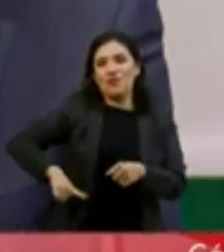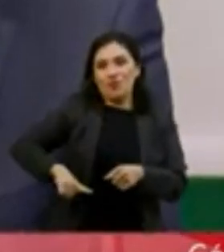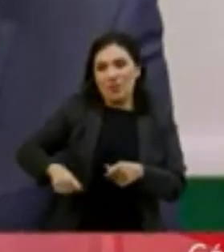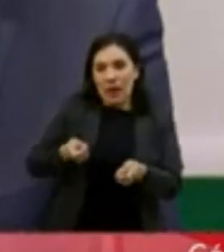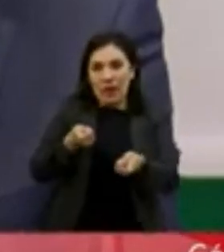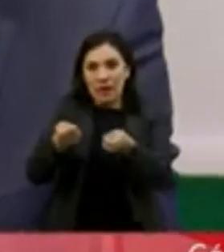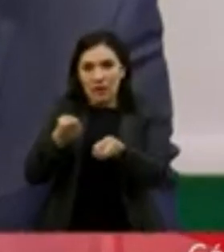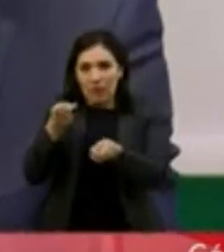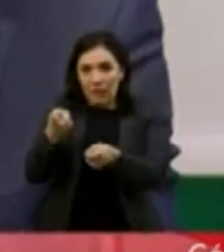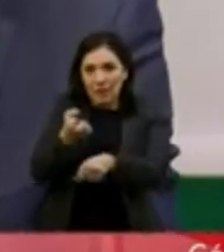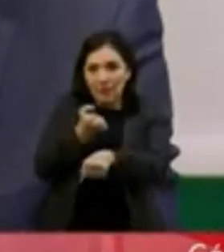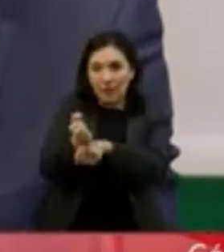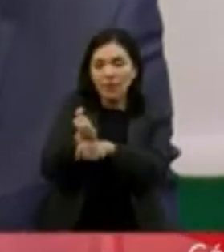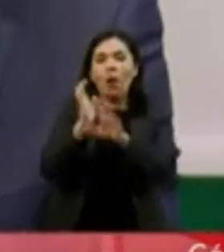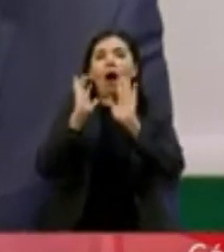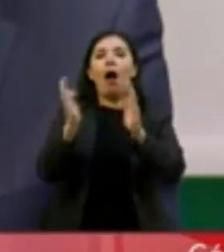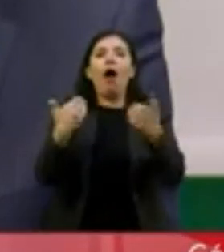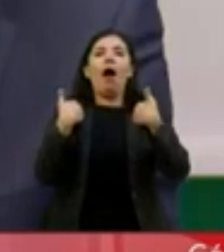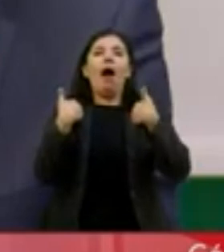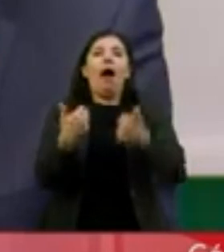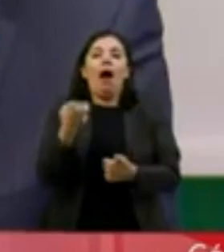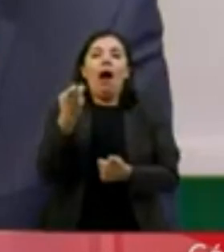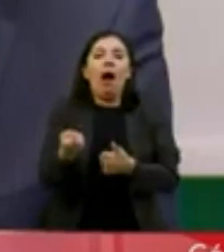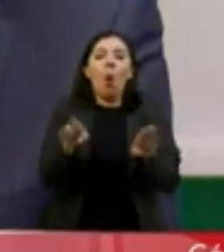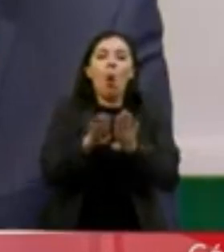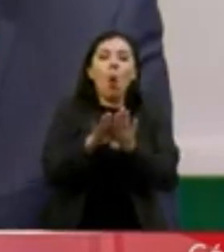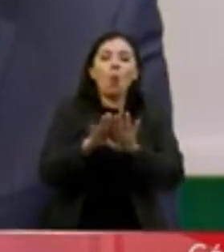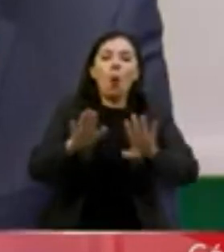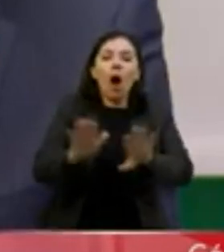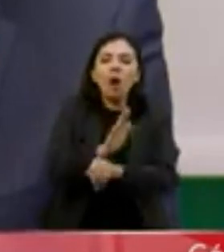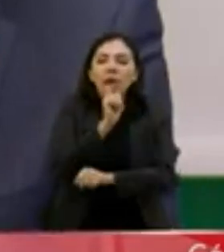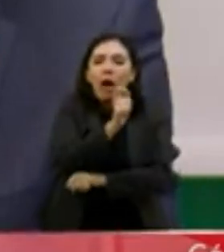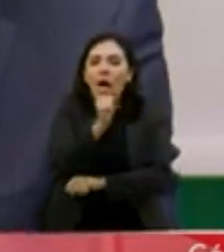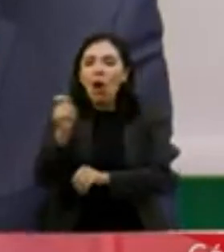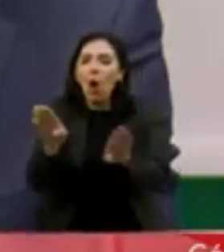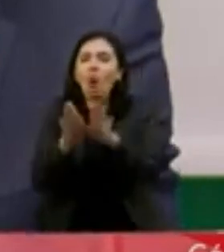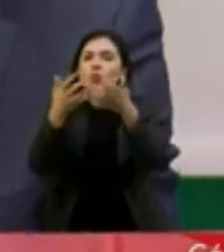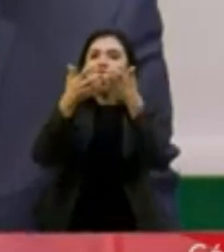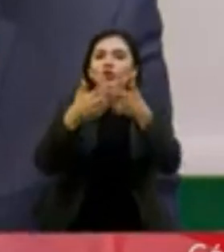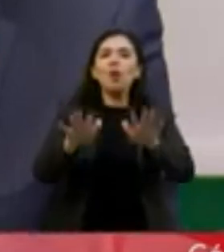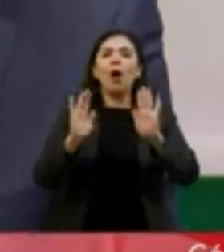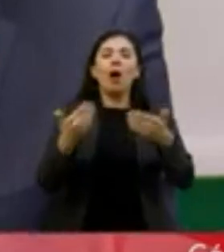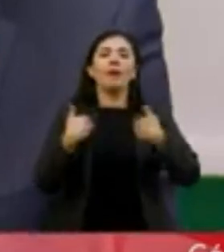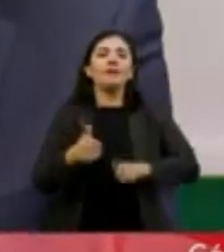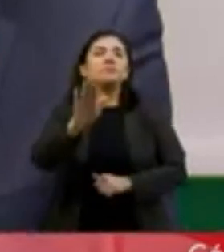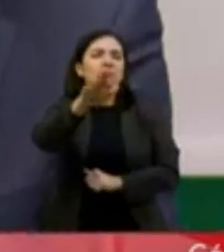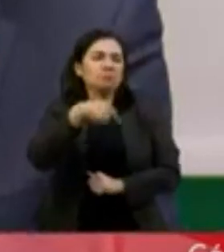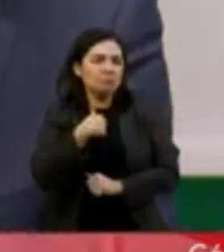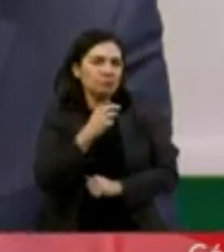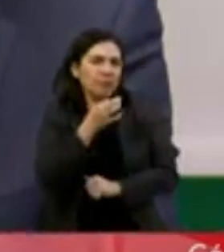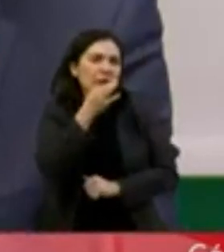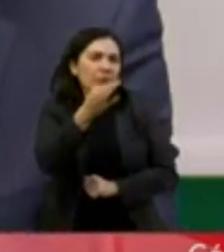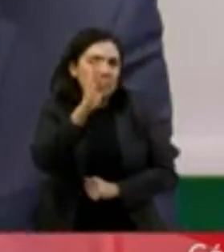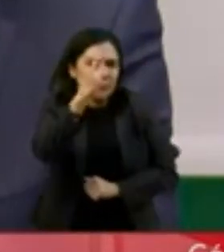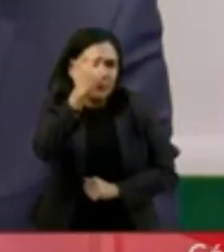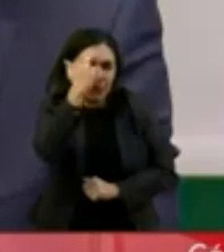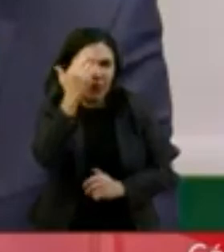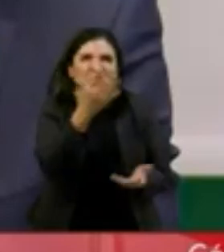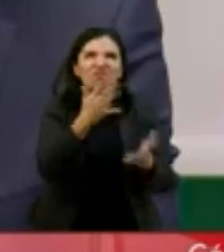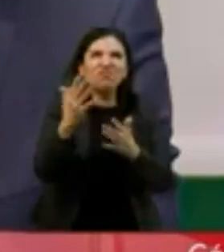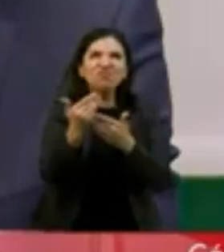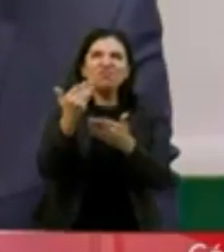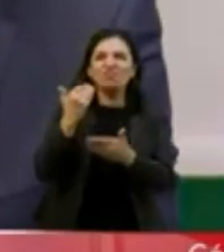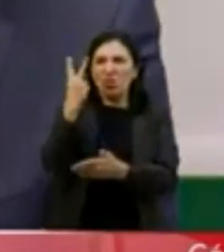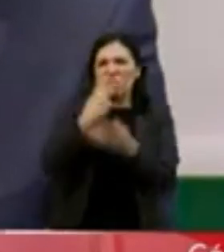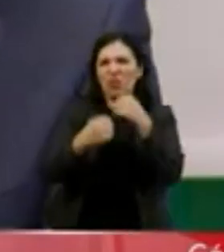entiende Cómo se mueven esas cosas y cómo funcionan le voy a recordar que hace más o menos